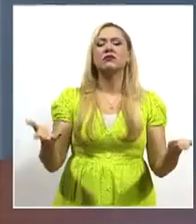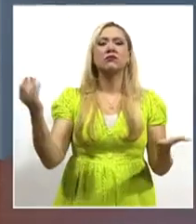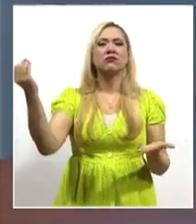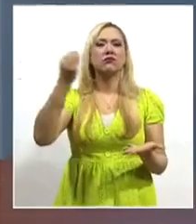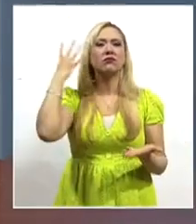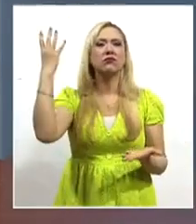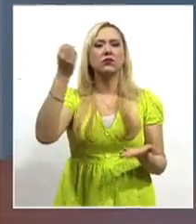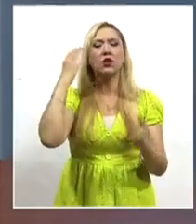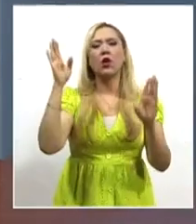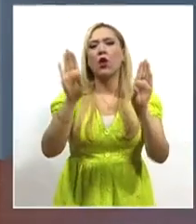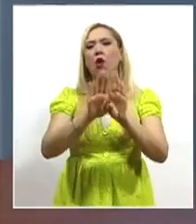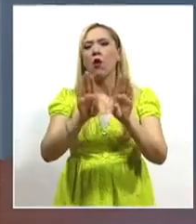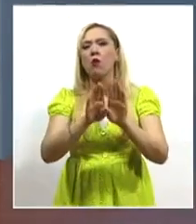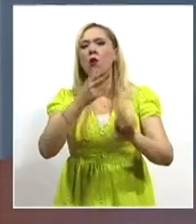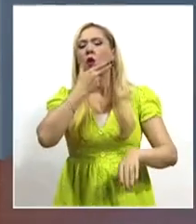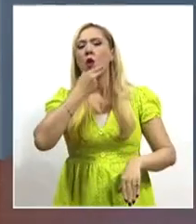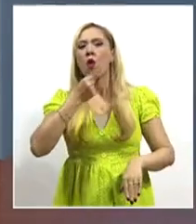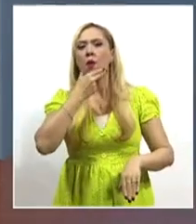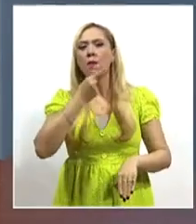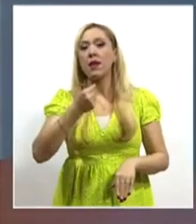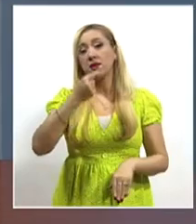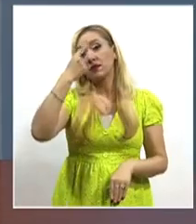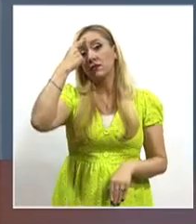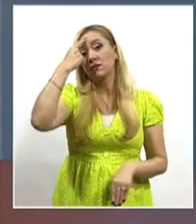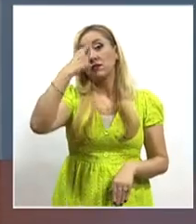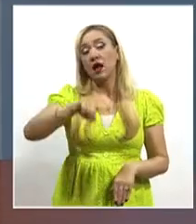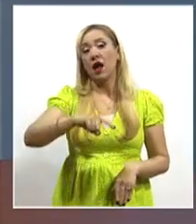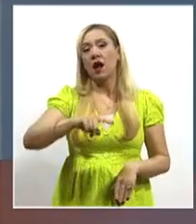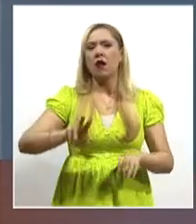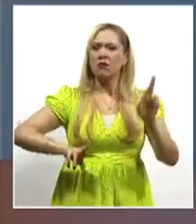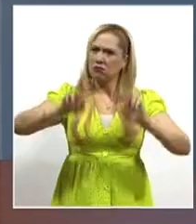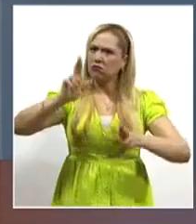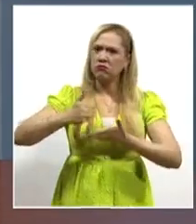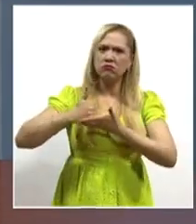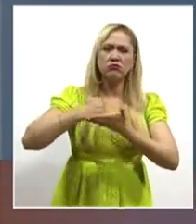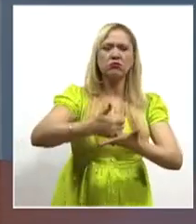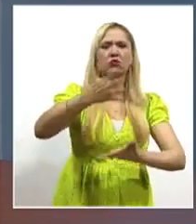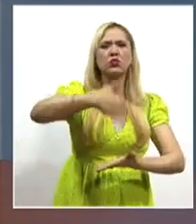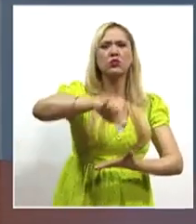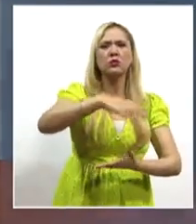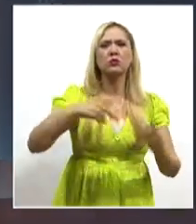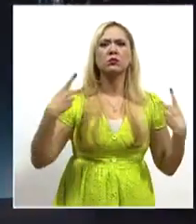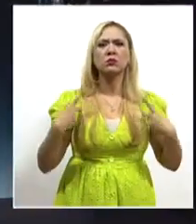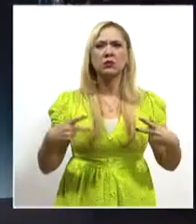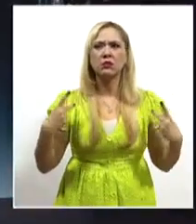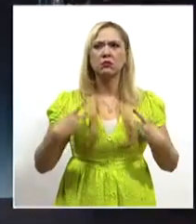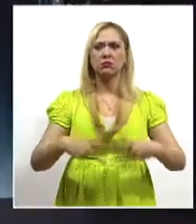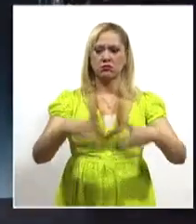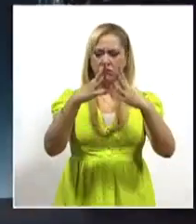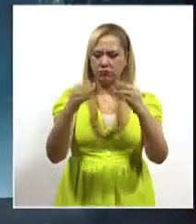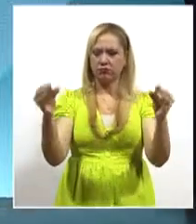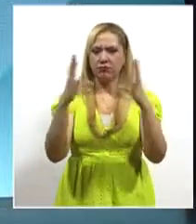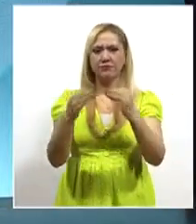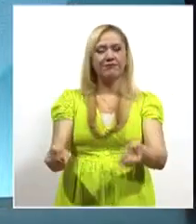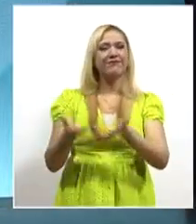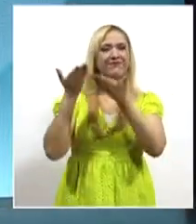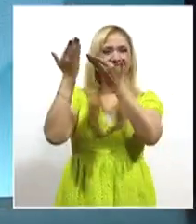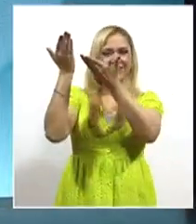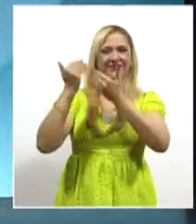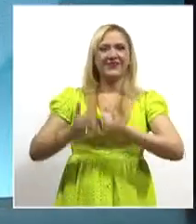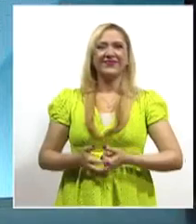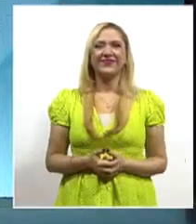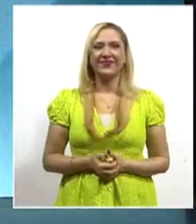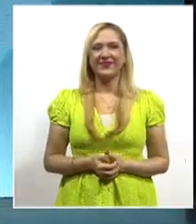foro sobre la participación de hombres en la búsqueda de personas desaparecidas. Adelante, Lorena, con tu reporte, por favor.